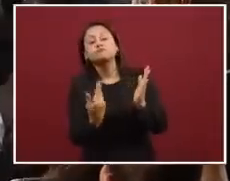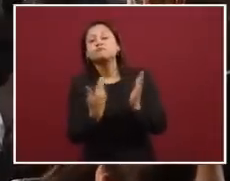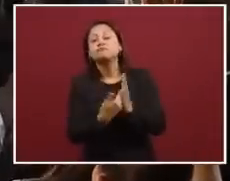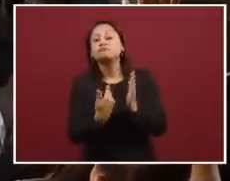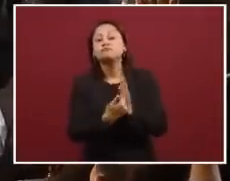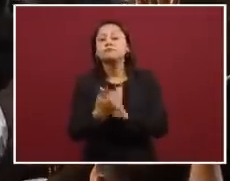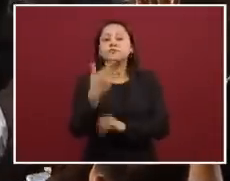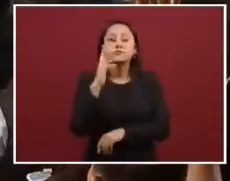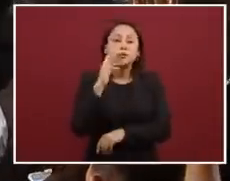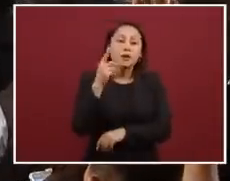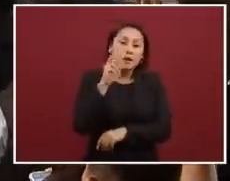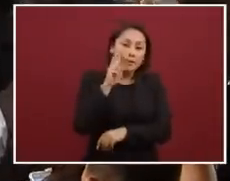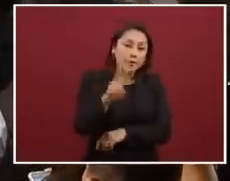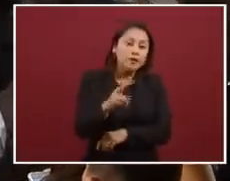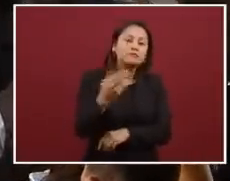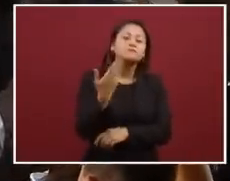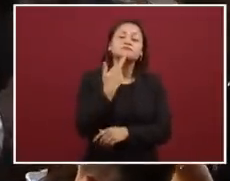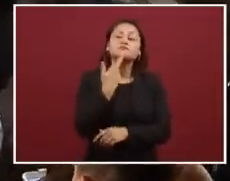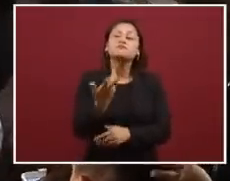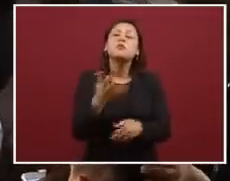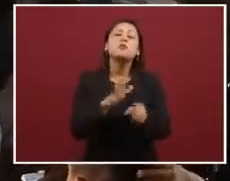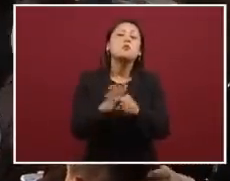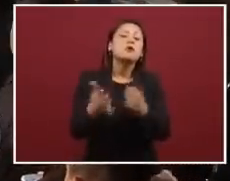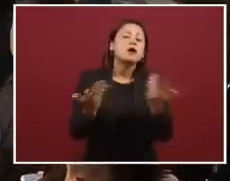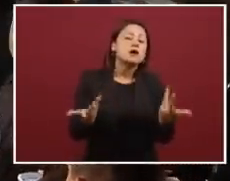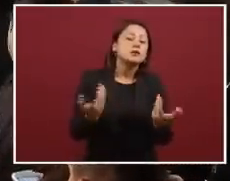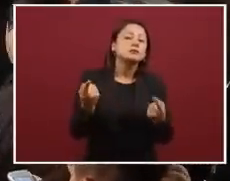estrategia. Para